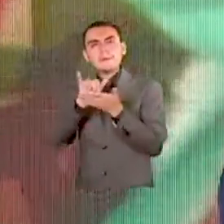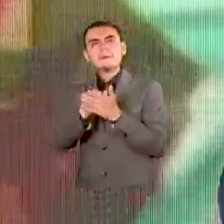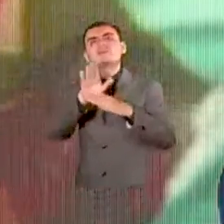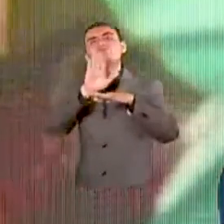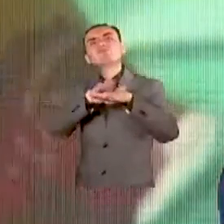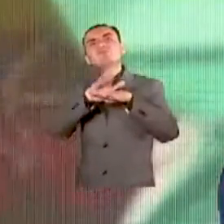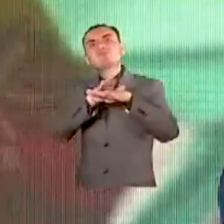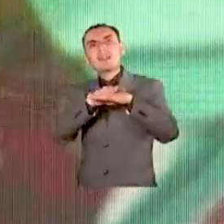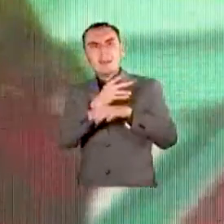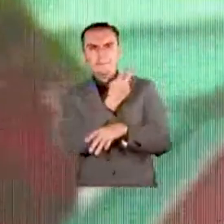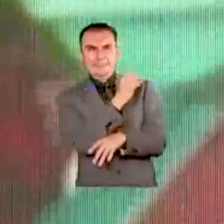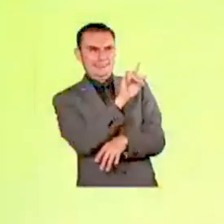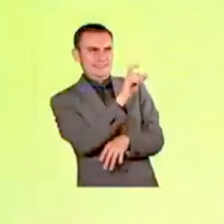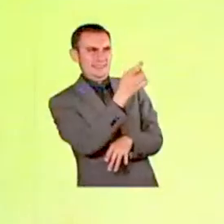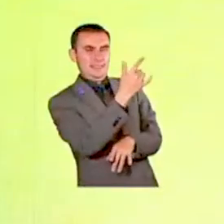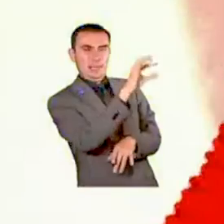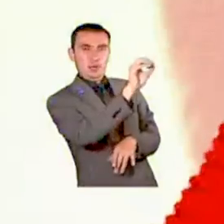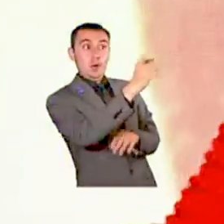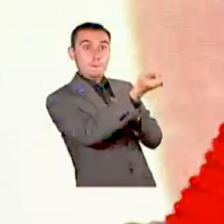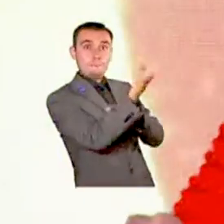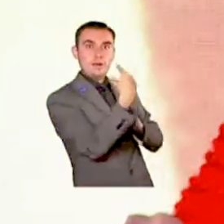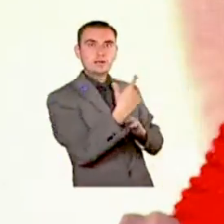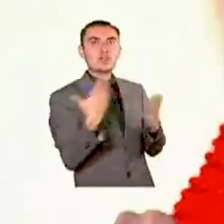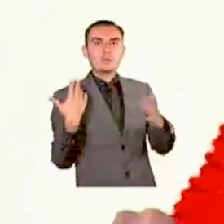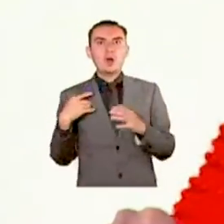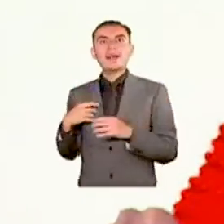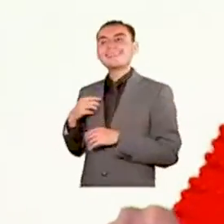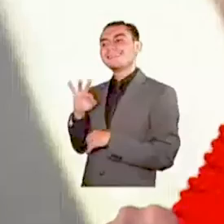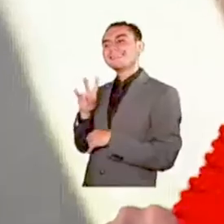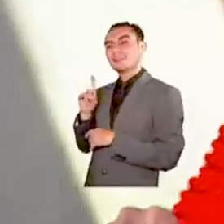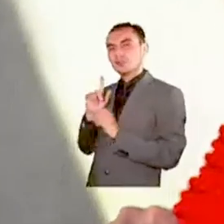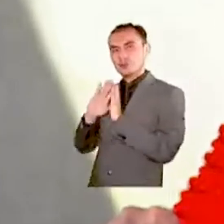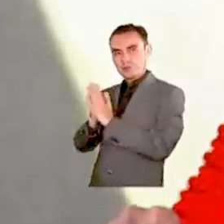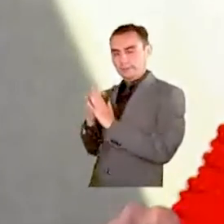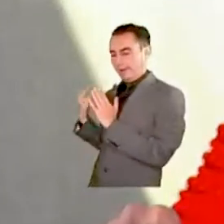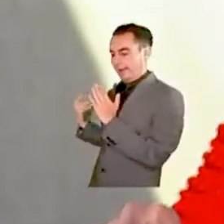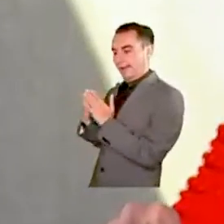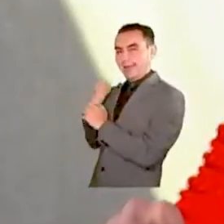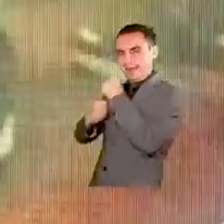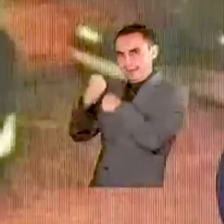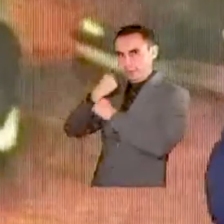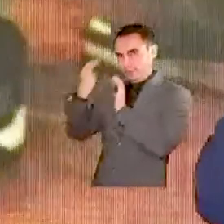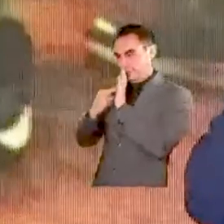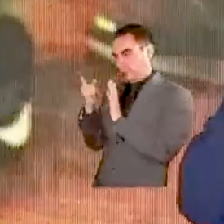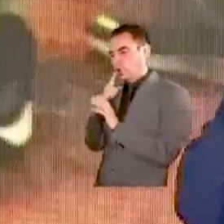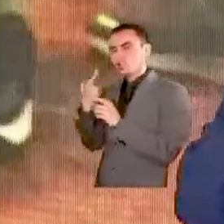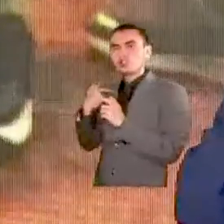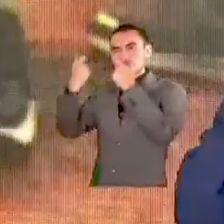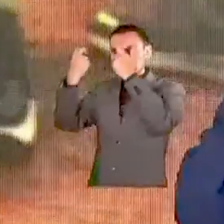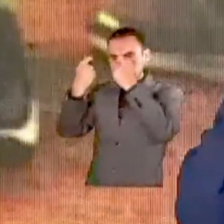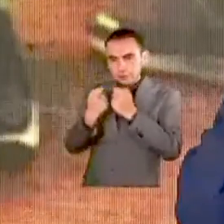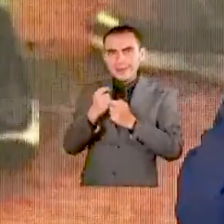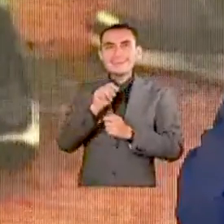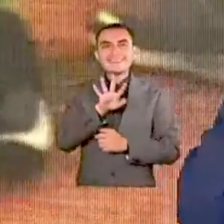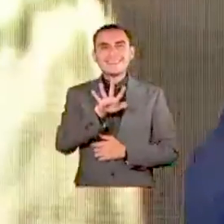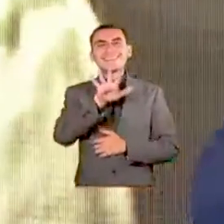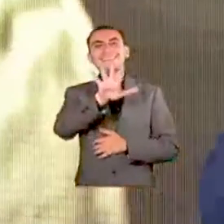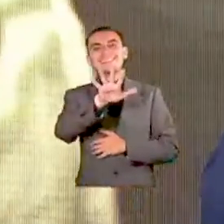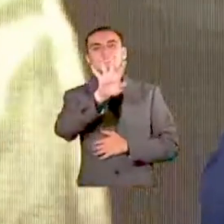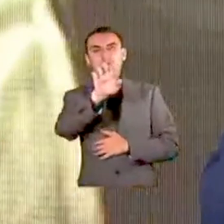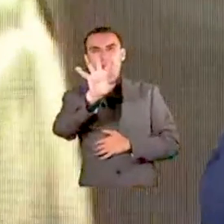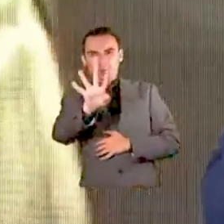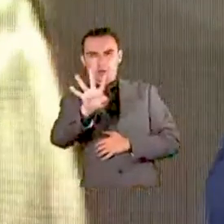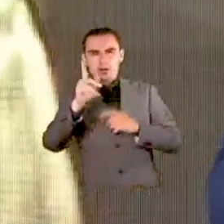Virgilio, adelanta con corte 31 de diciembre del 2021, 594 actuaciones